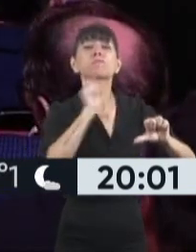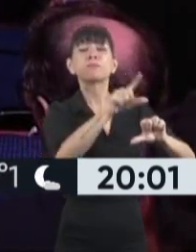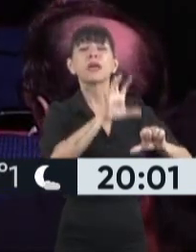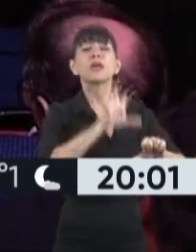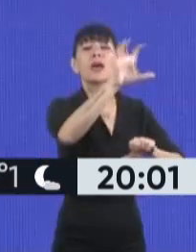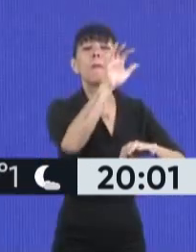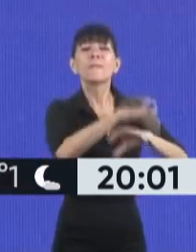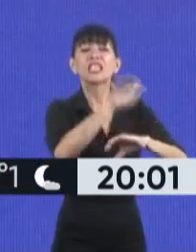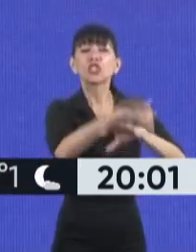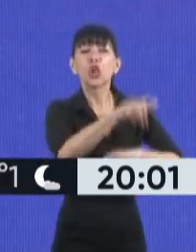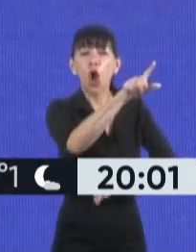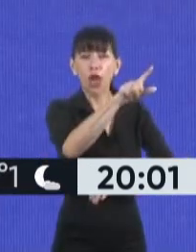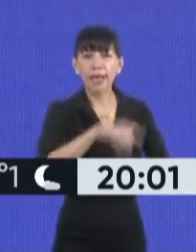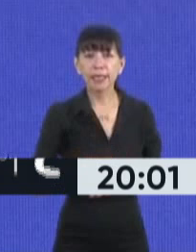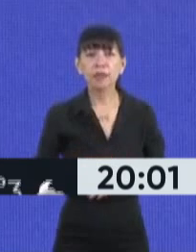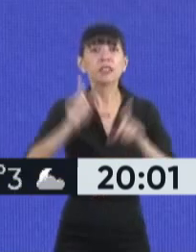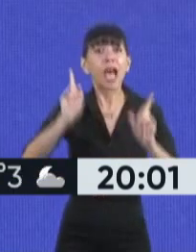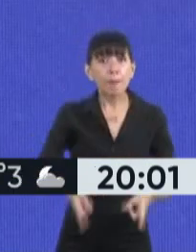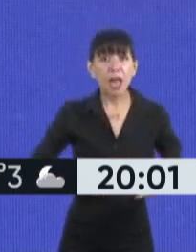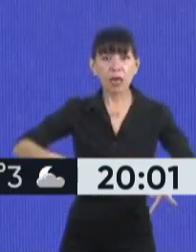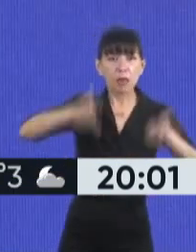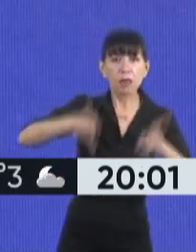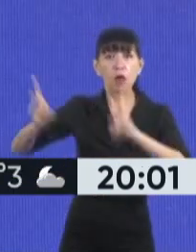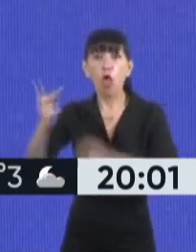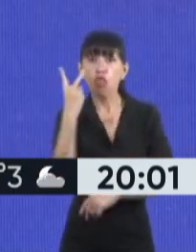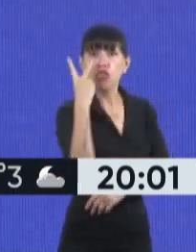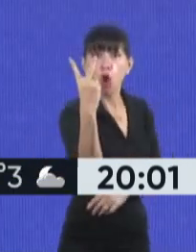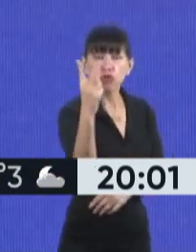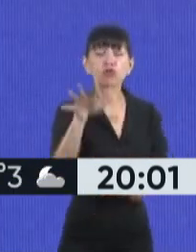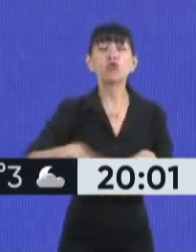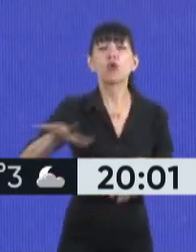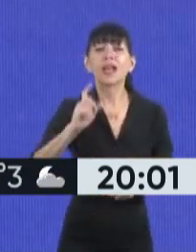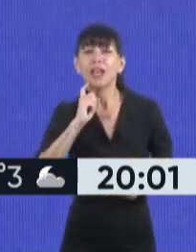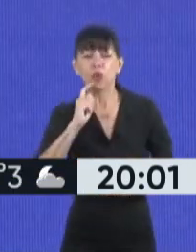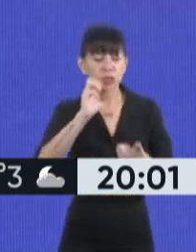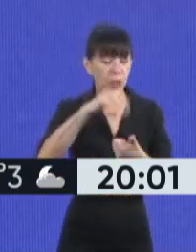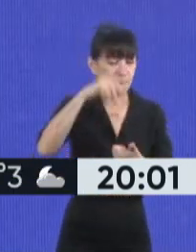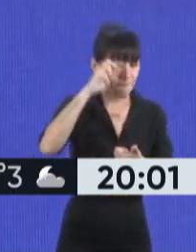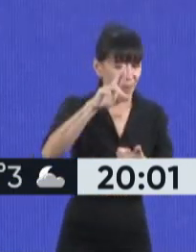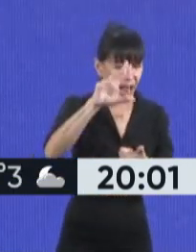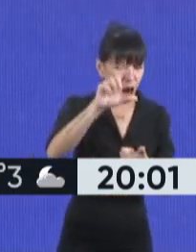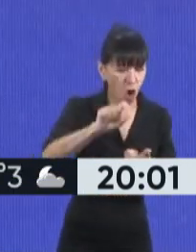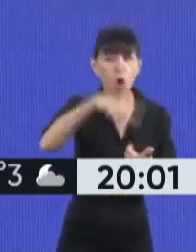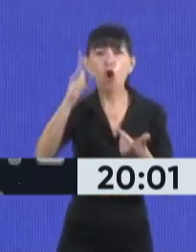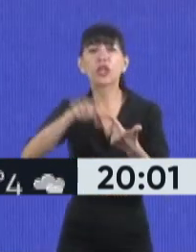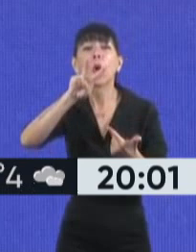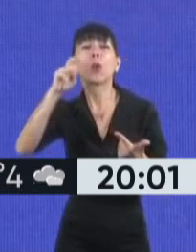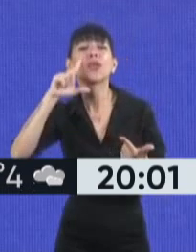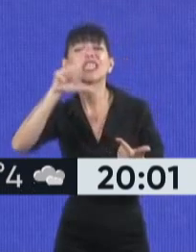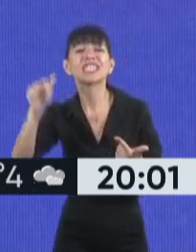Y también inauguramos 2 edificios en San Luis, en Merlo y en Mercedes, creo que fue, Villa Mercedes.